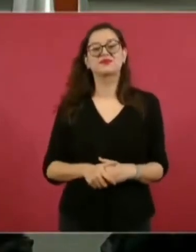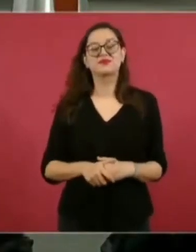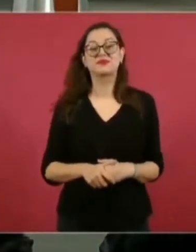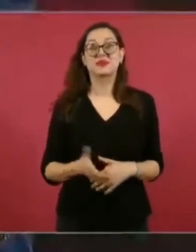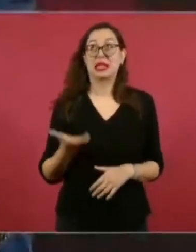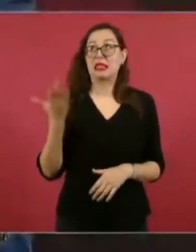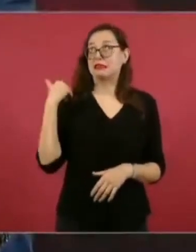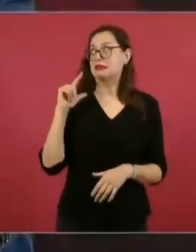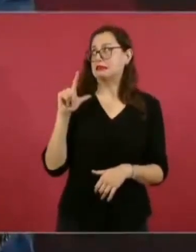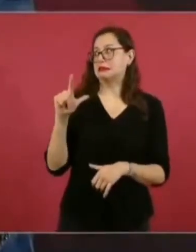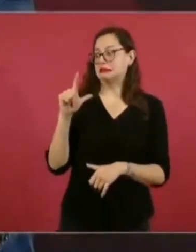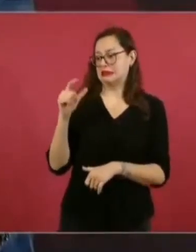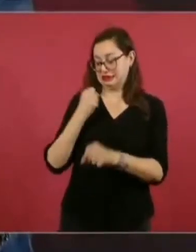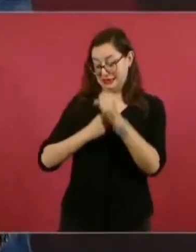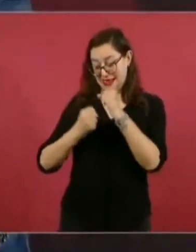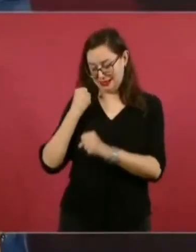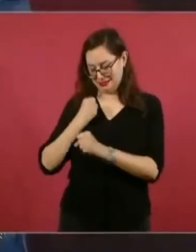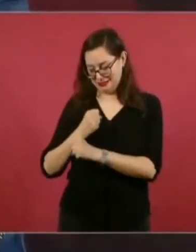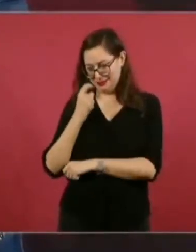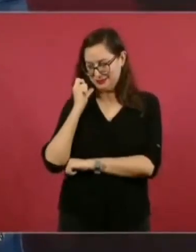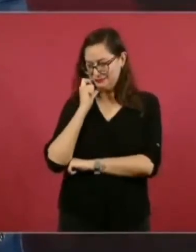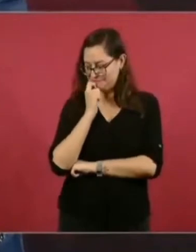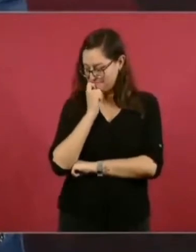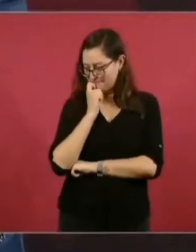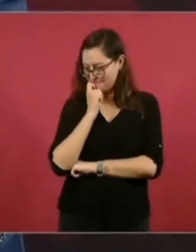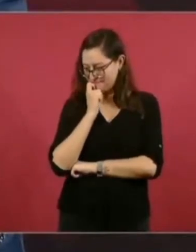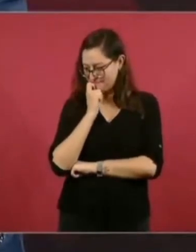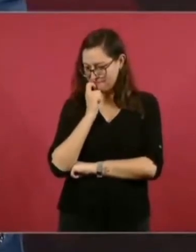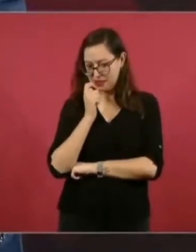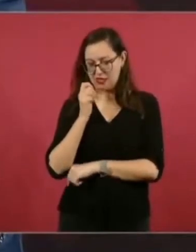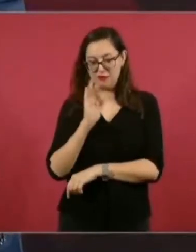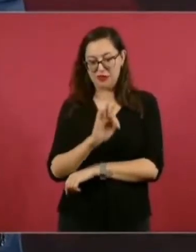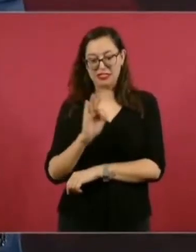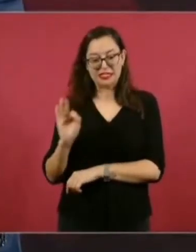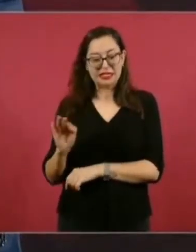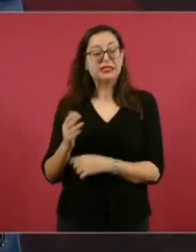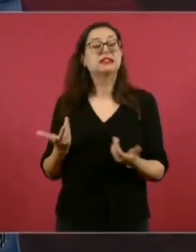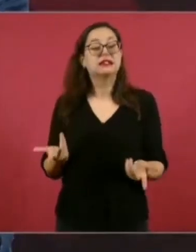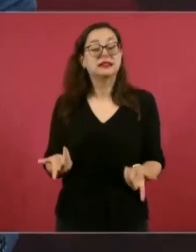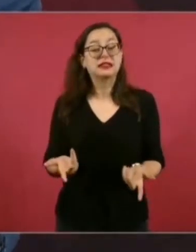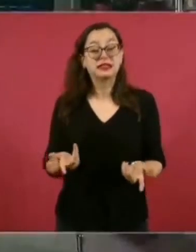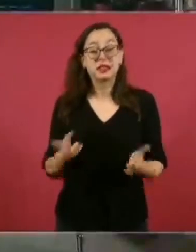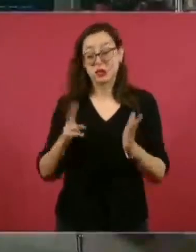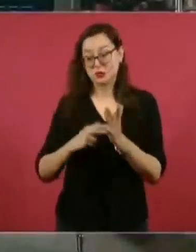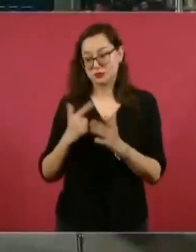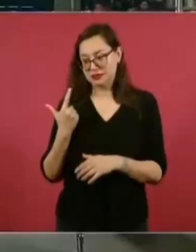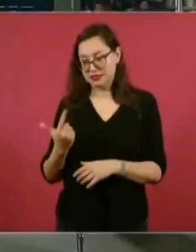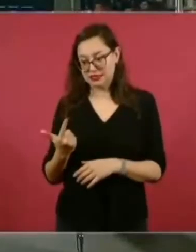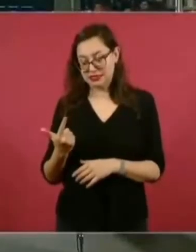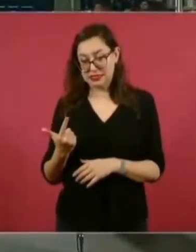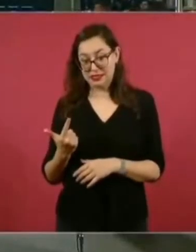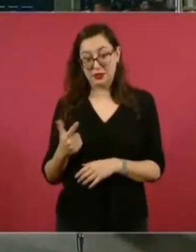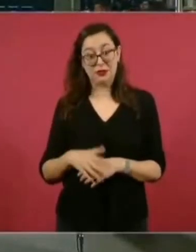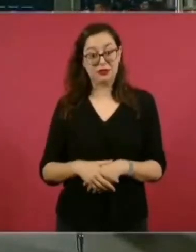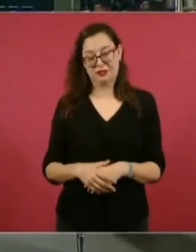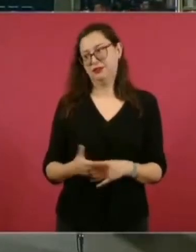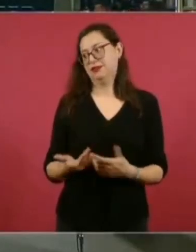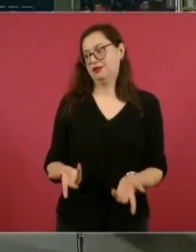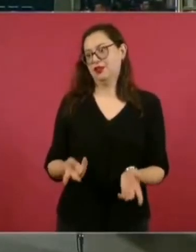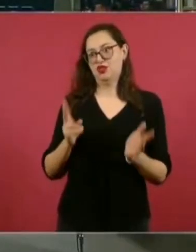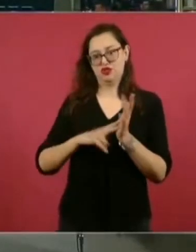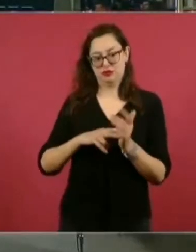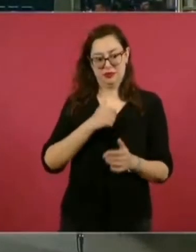hace 17 años, ¿qué año es exactamente? 2007, acababa de pasar el fraude